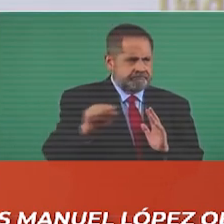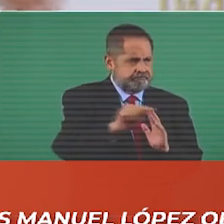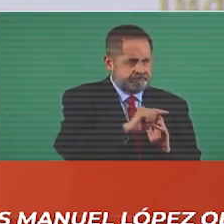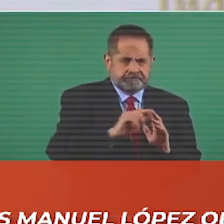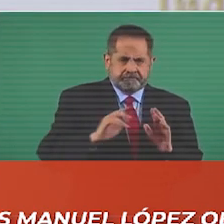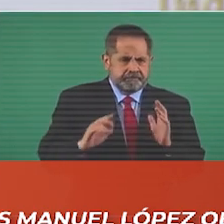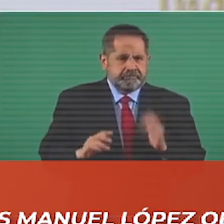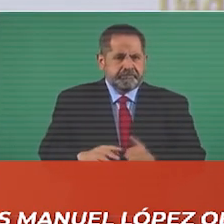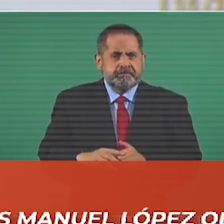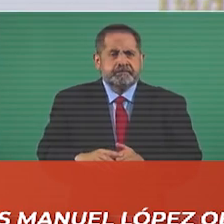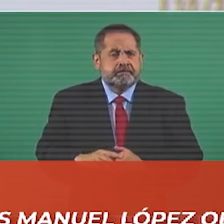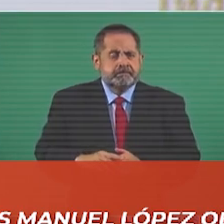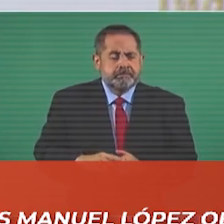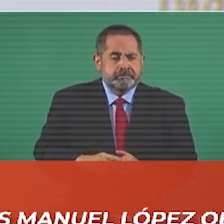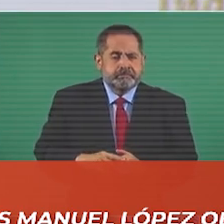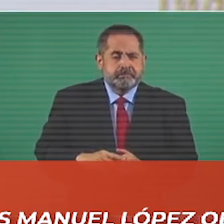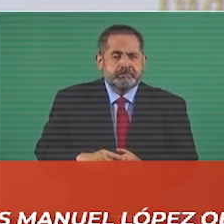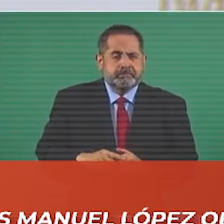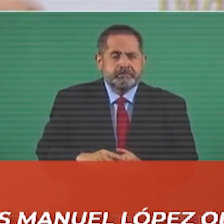de que